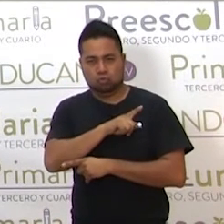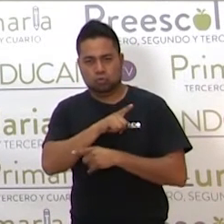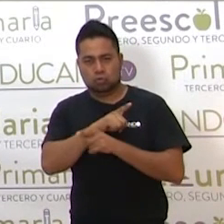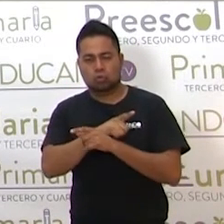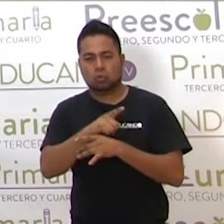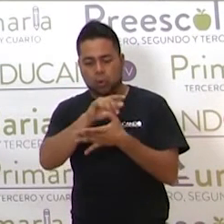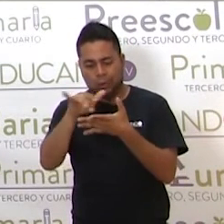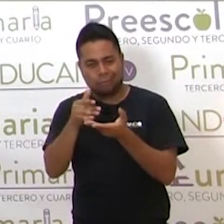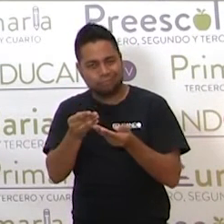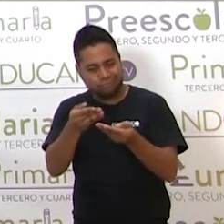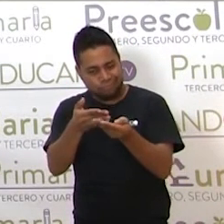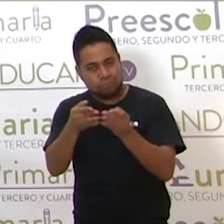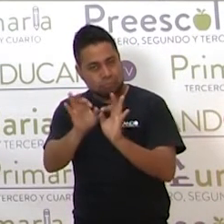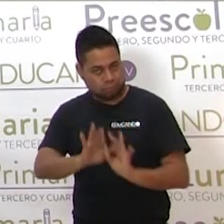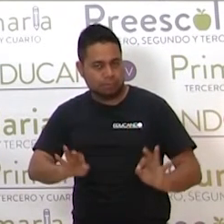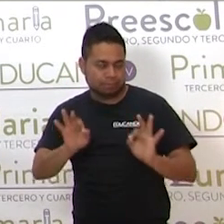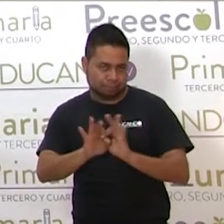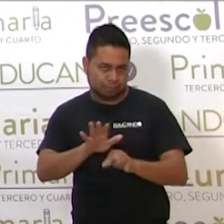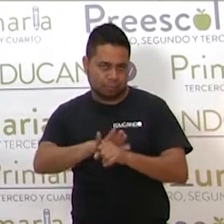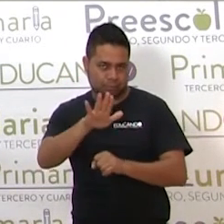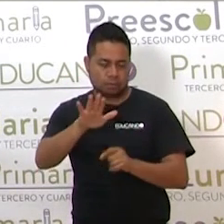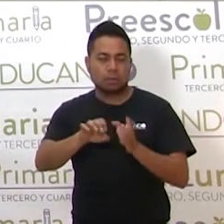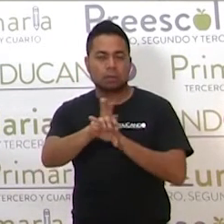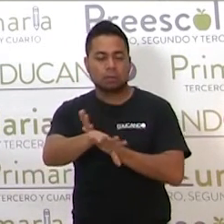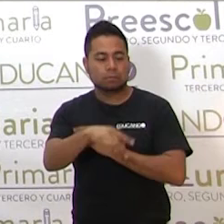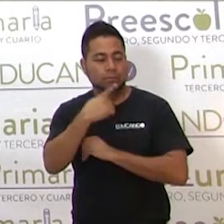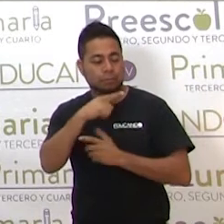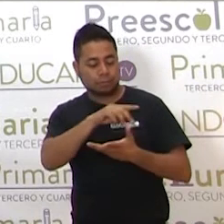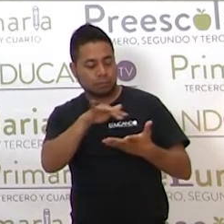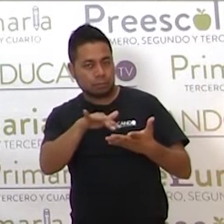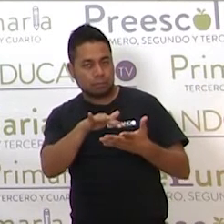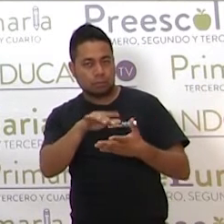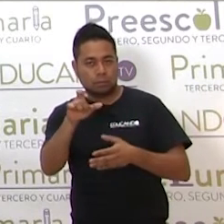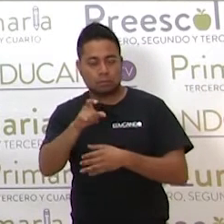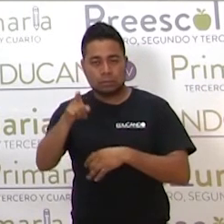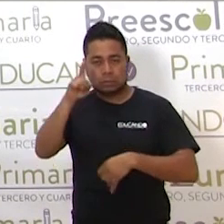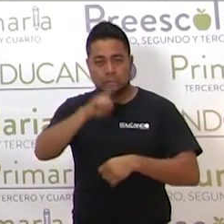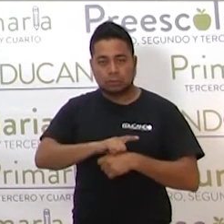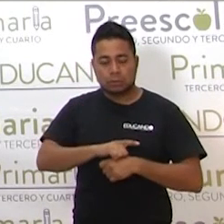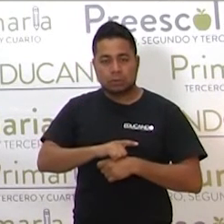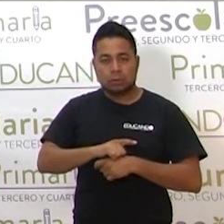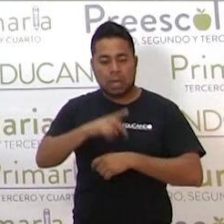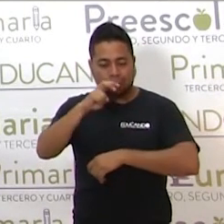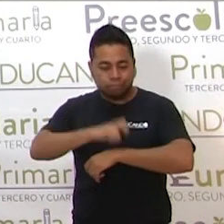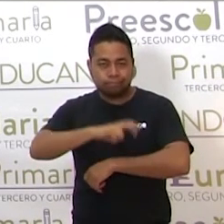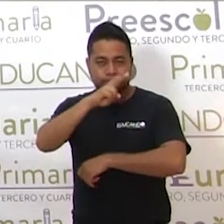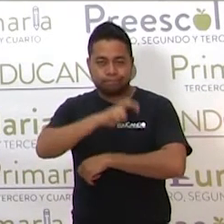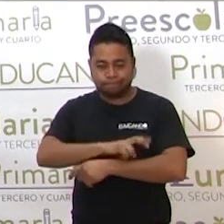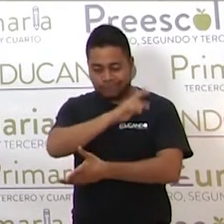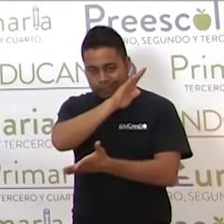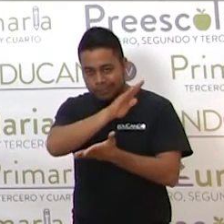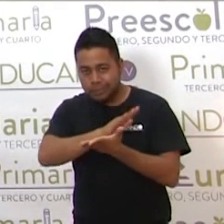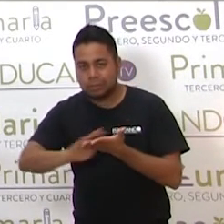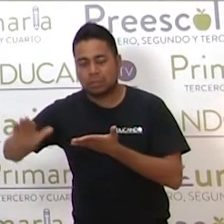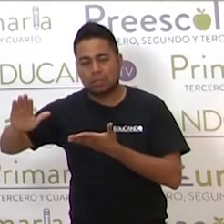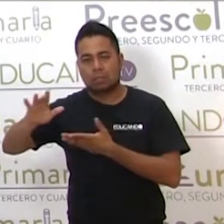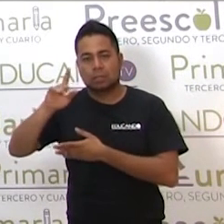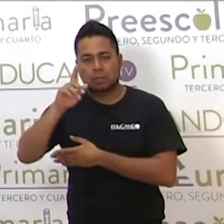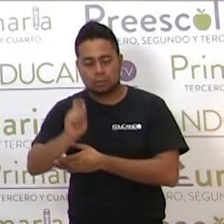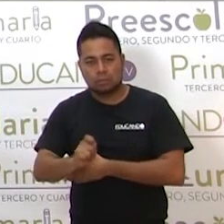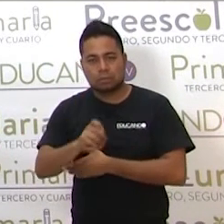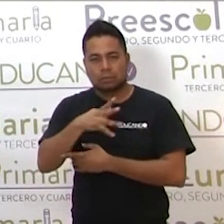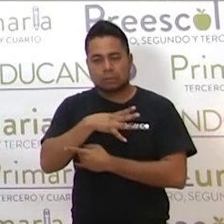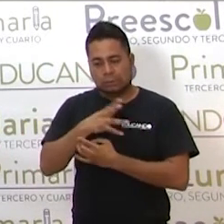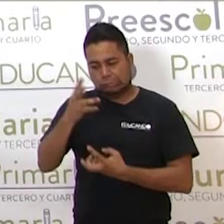más importantes. Por ejemplo, aquí dice, el día que se acaben los grillos, el mundo se llenará de los gritos de las